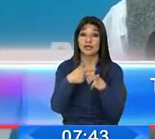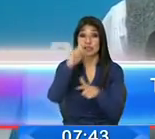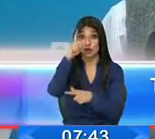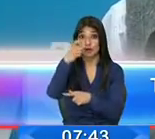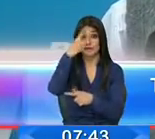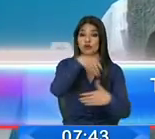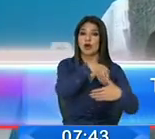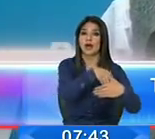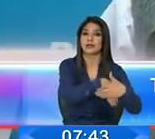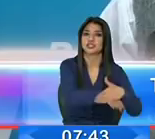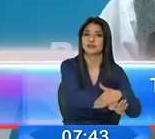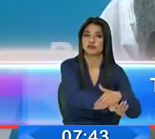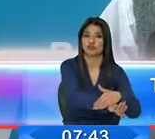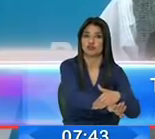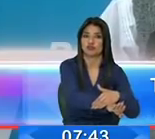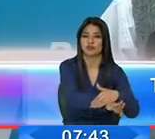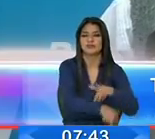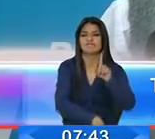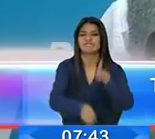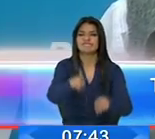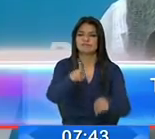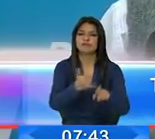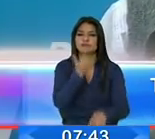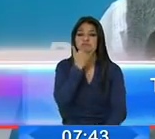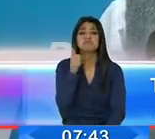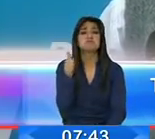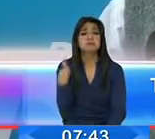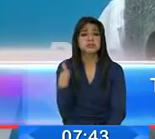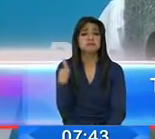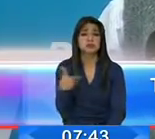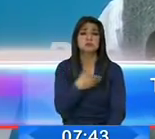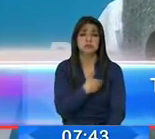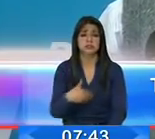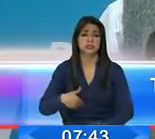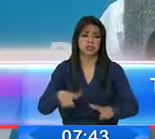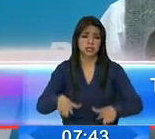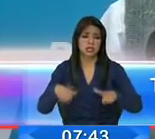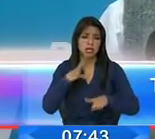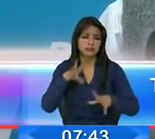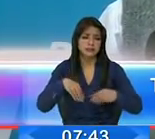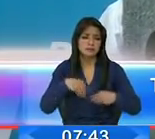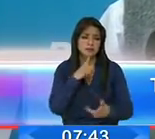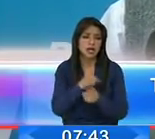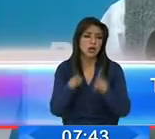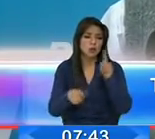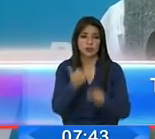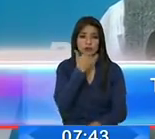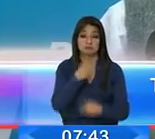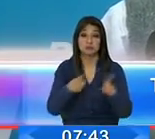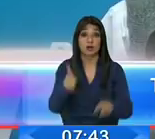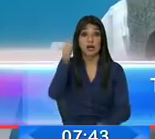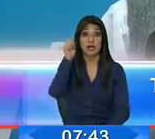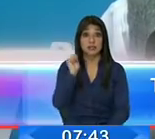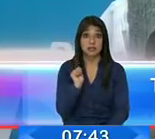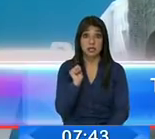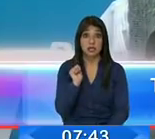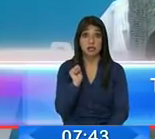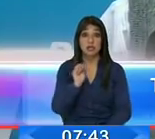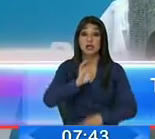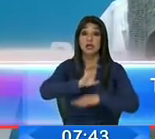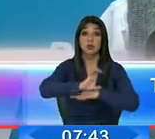cierto, con algunos errores que fueran reconocidos, el resultado es que ayer el país cerró